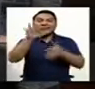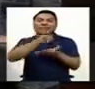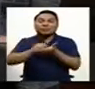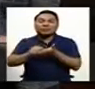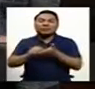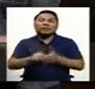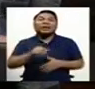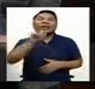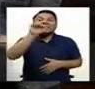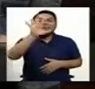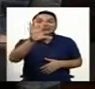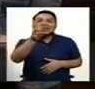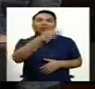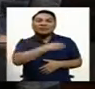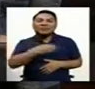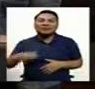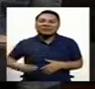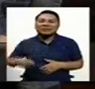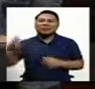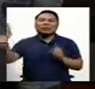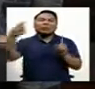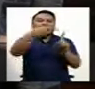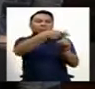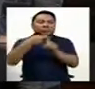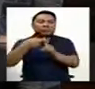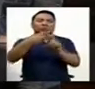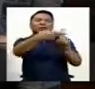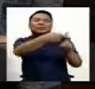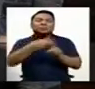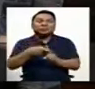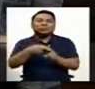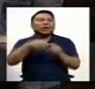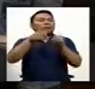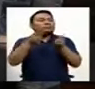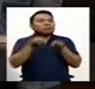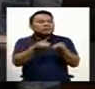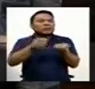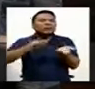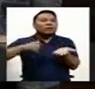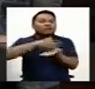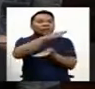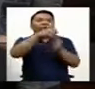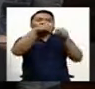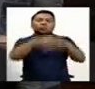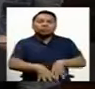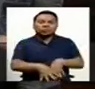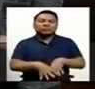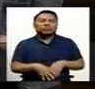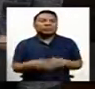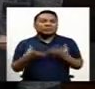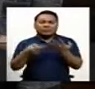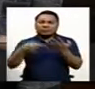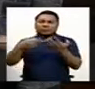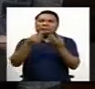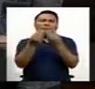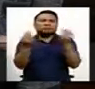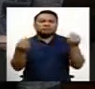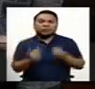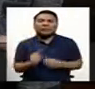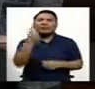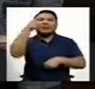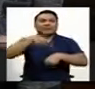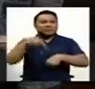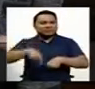de mis ministros fueron censurados o forzados a renunciar, un verdadero récord histórico.